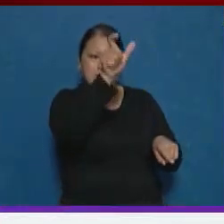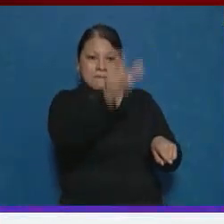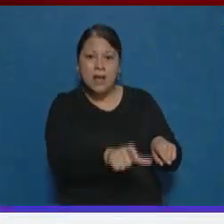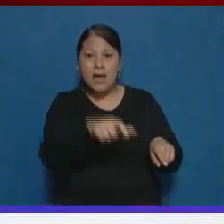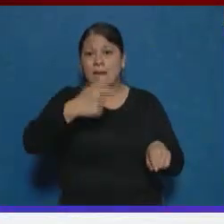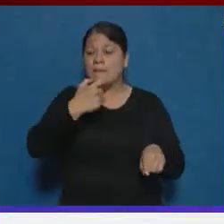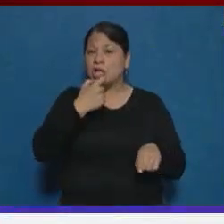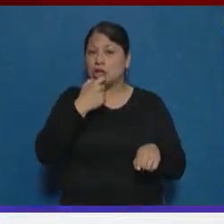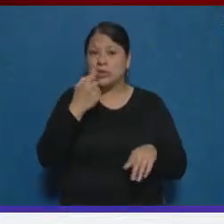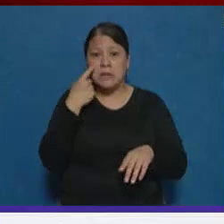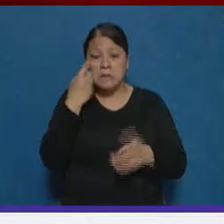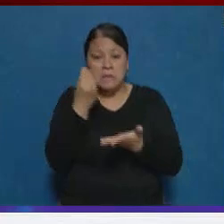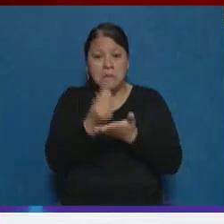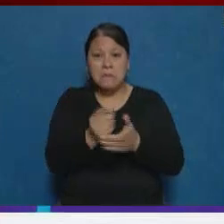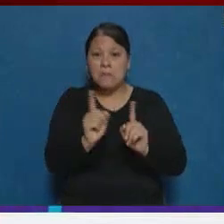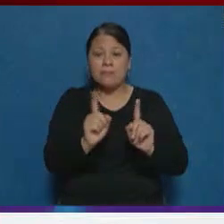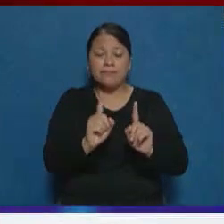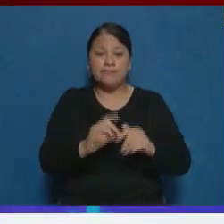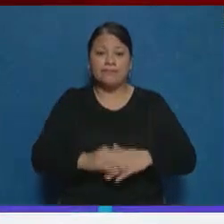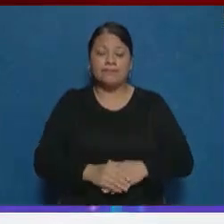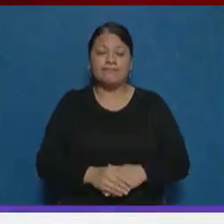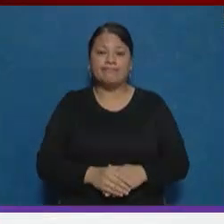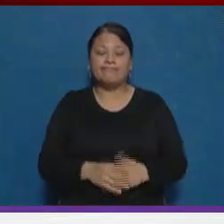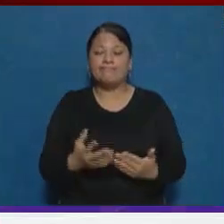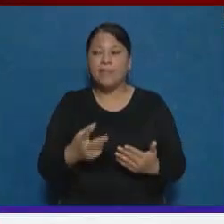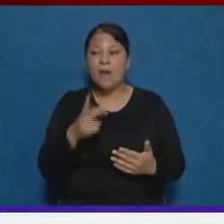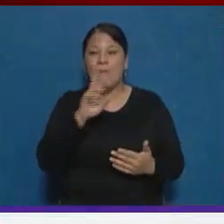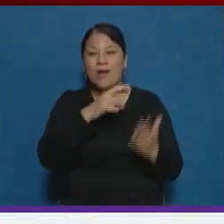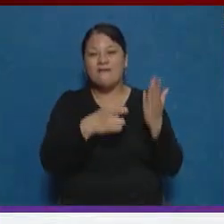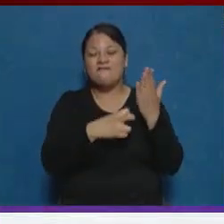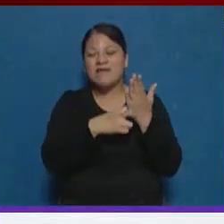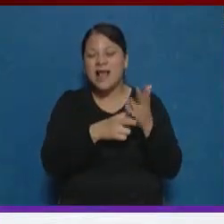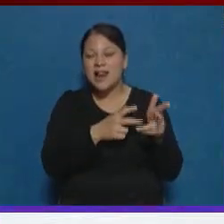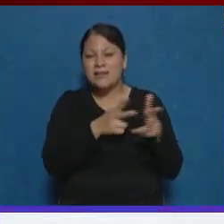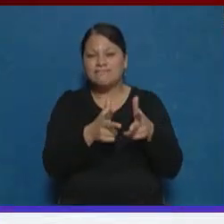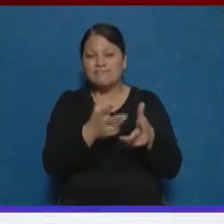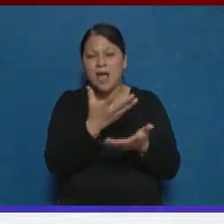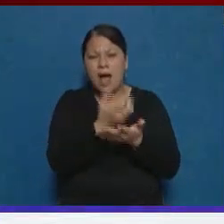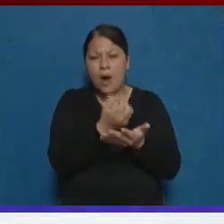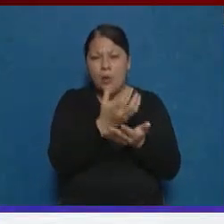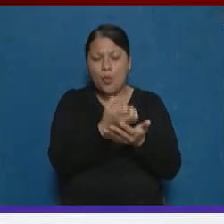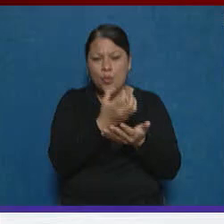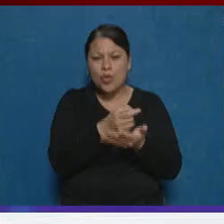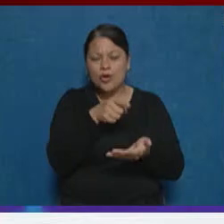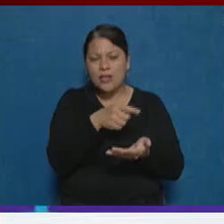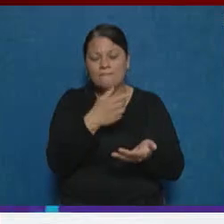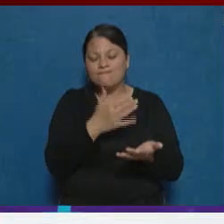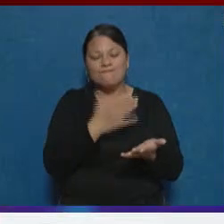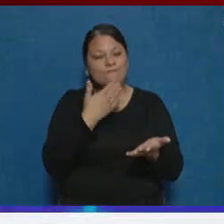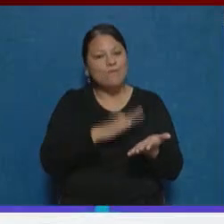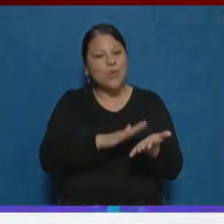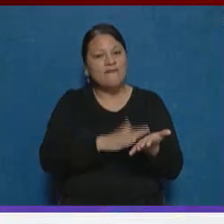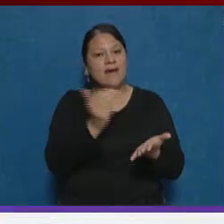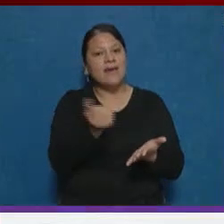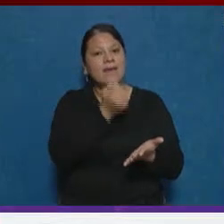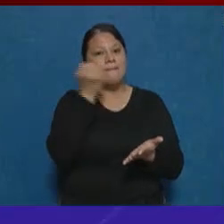encuentran aquí en la ciudad de Mendoza, por lo cual la fiscal sopesa ese audio como una de las pruebas claves para